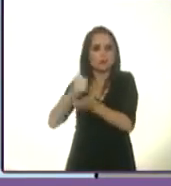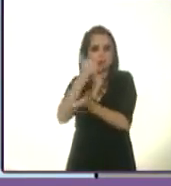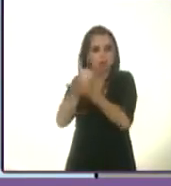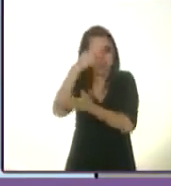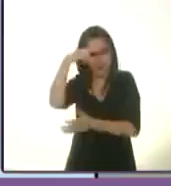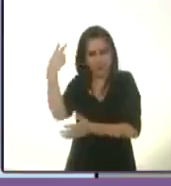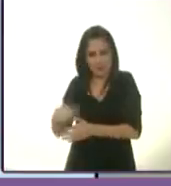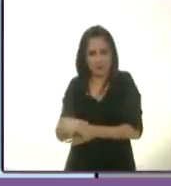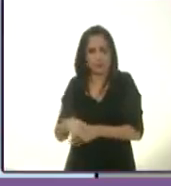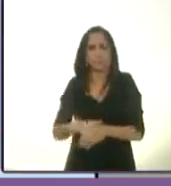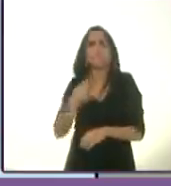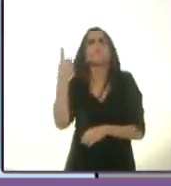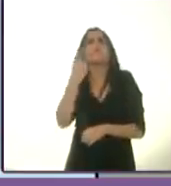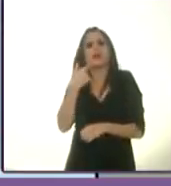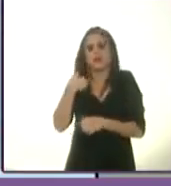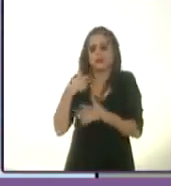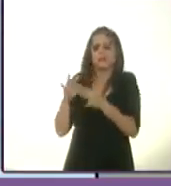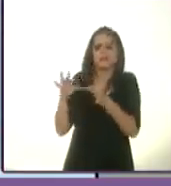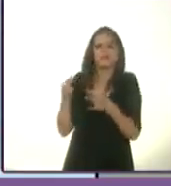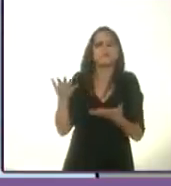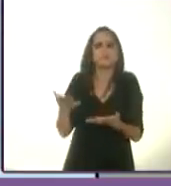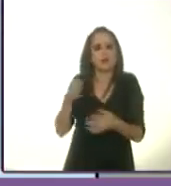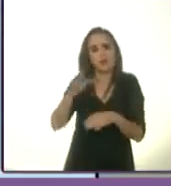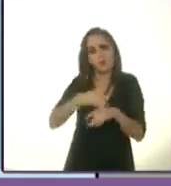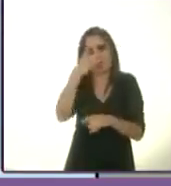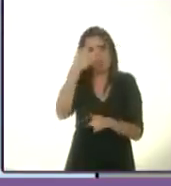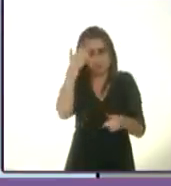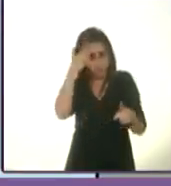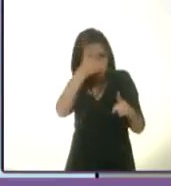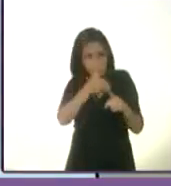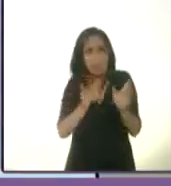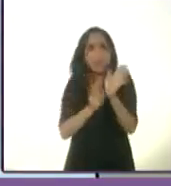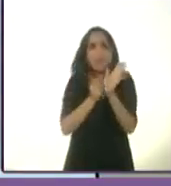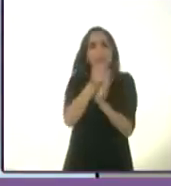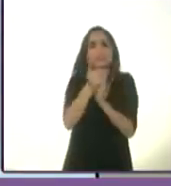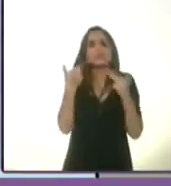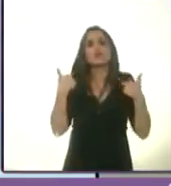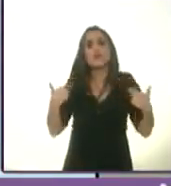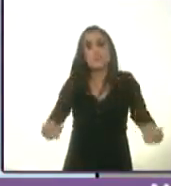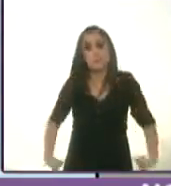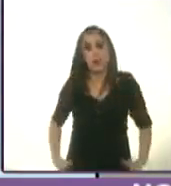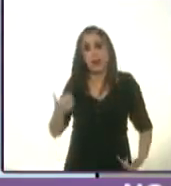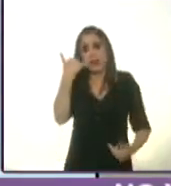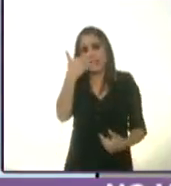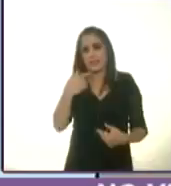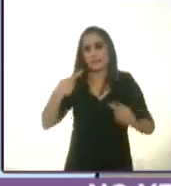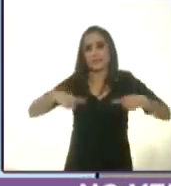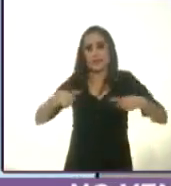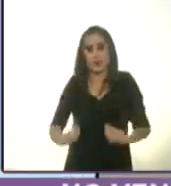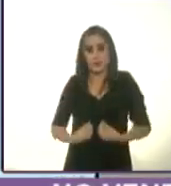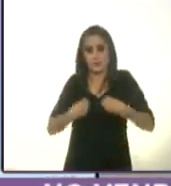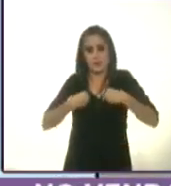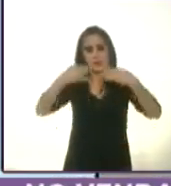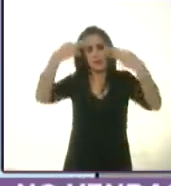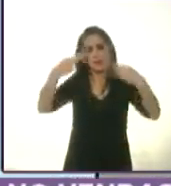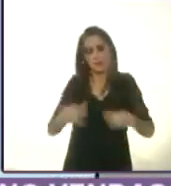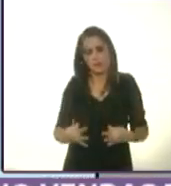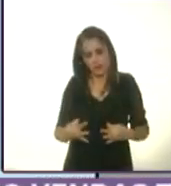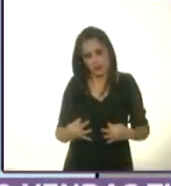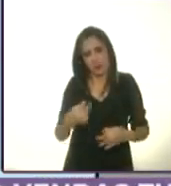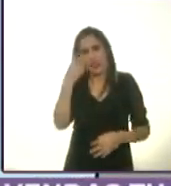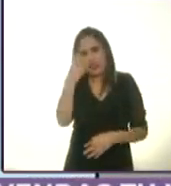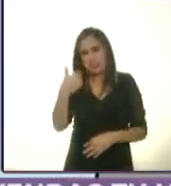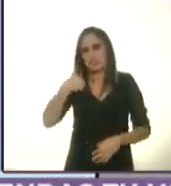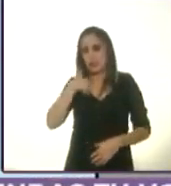porque porque pone como elemento central los derechos humanos y la dignidad de las personas ya eso nos vamos a dedicar